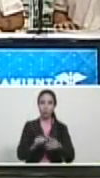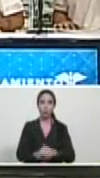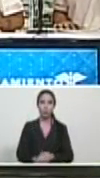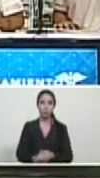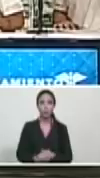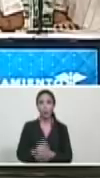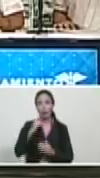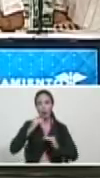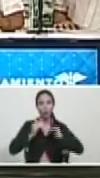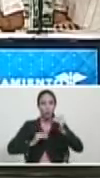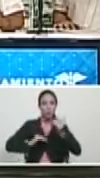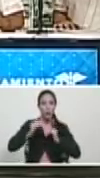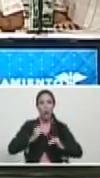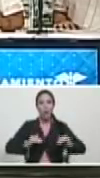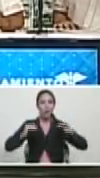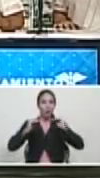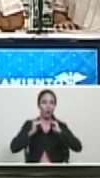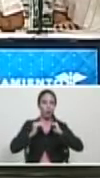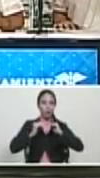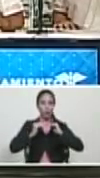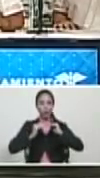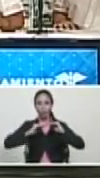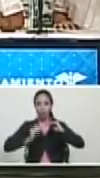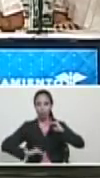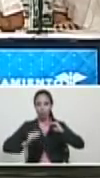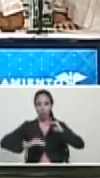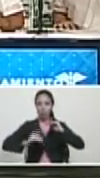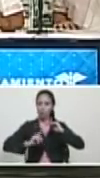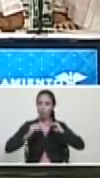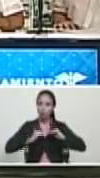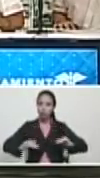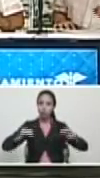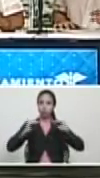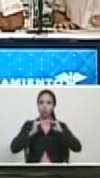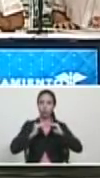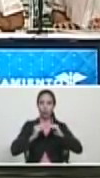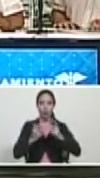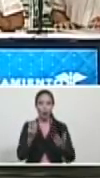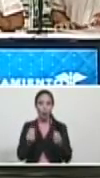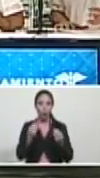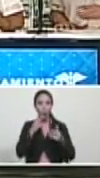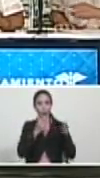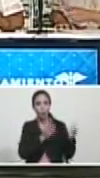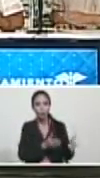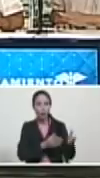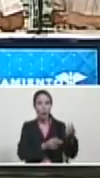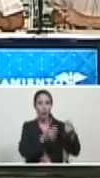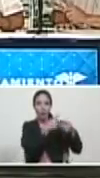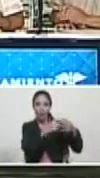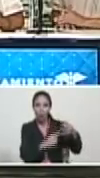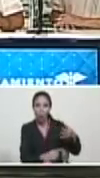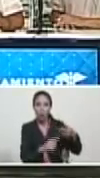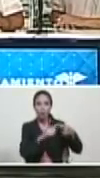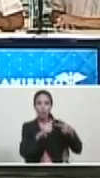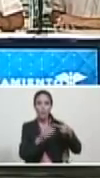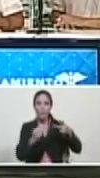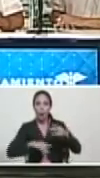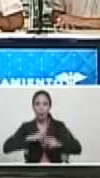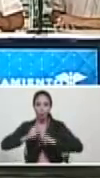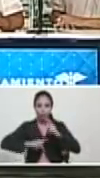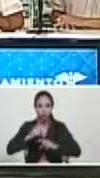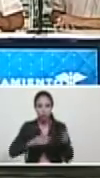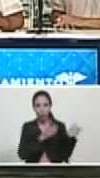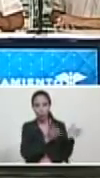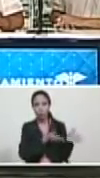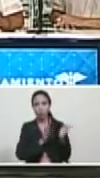el equilibrio entre los insumos, la producción nacional y